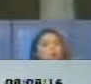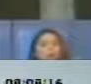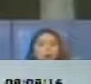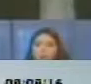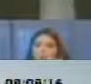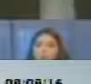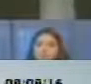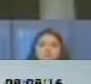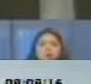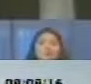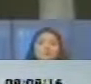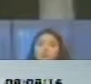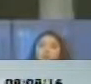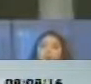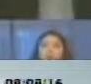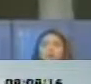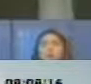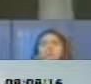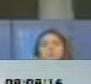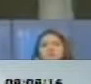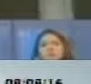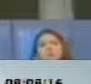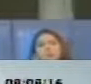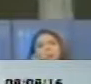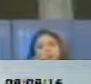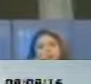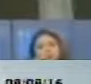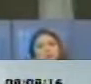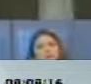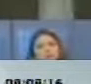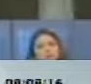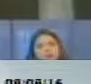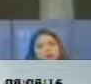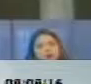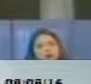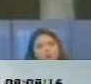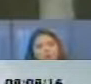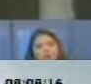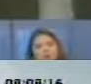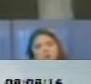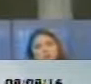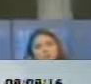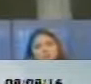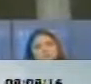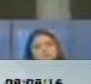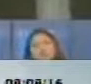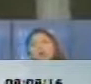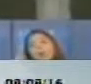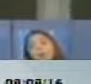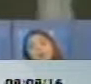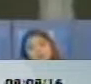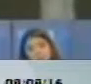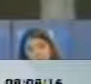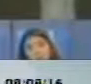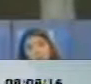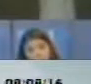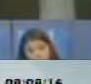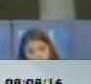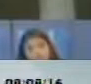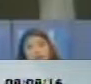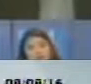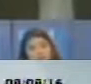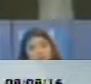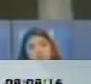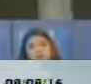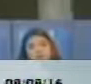justo para colaborar con la reducción del consumo eléctrico y permitir que otras personas puedan